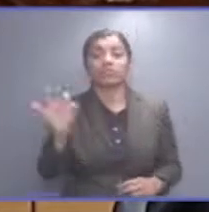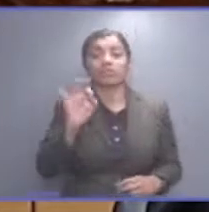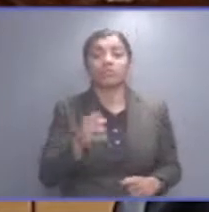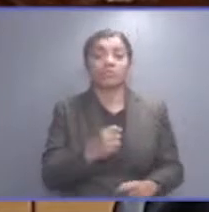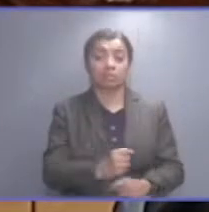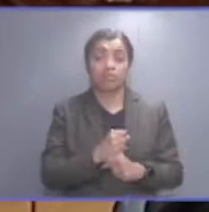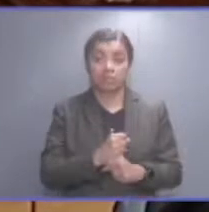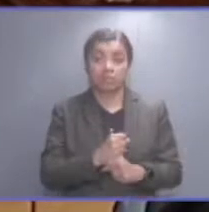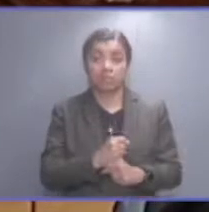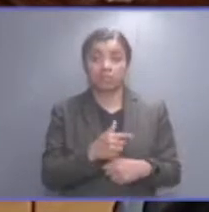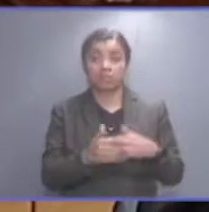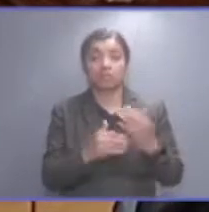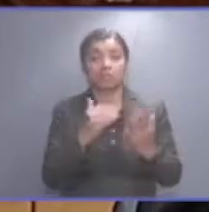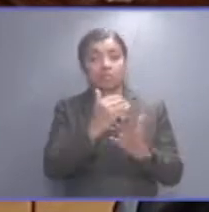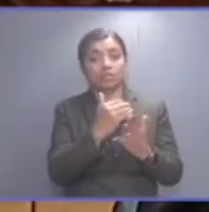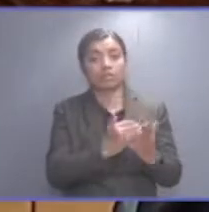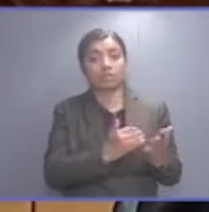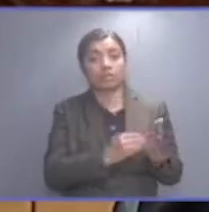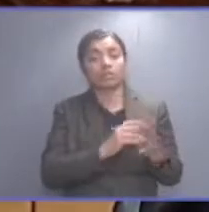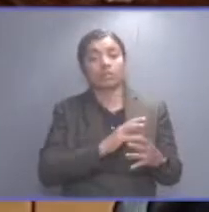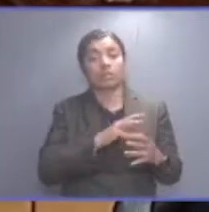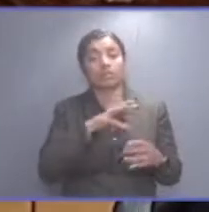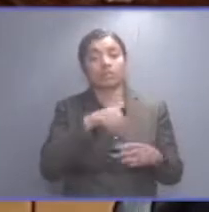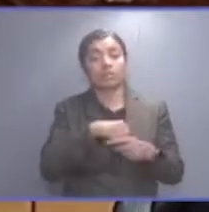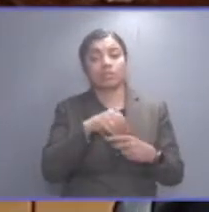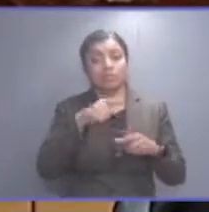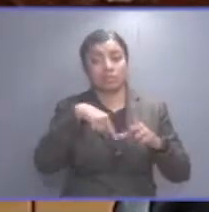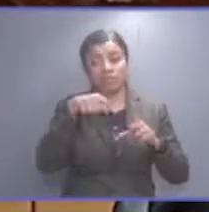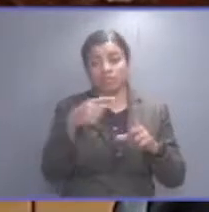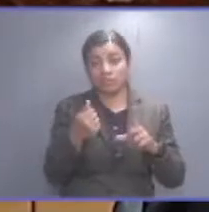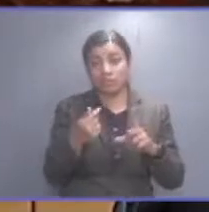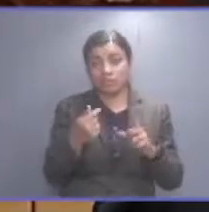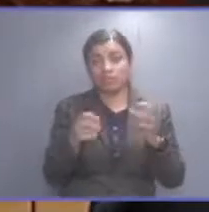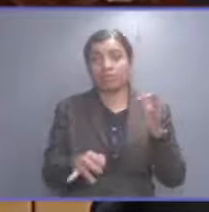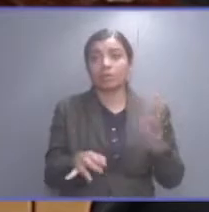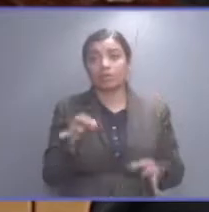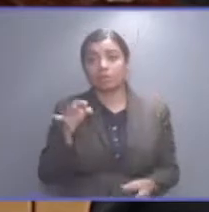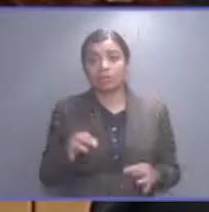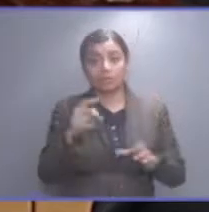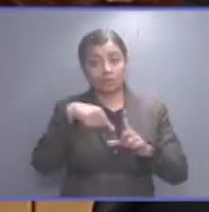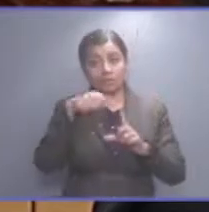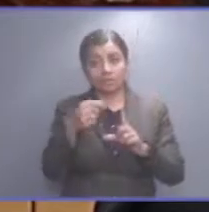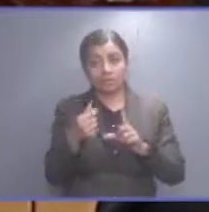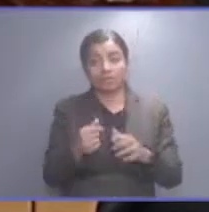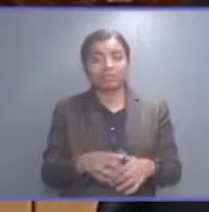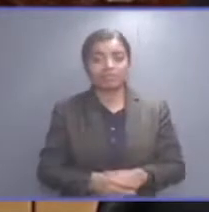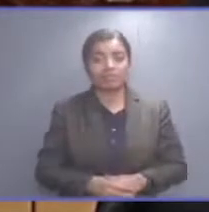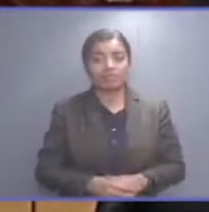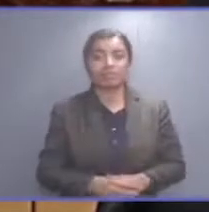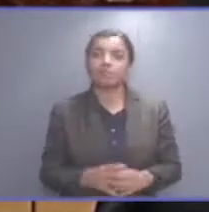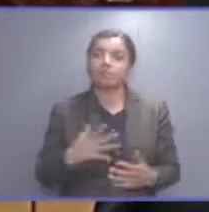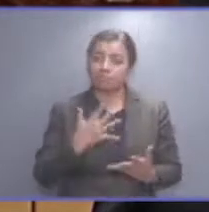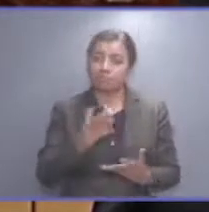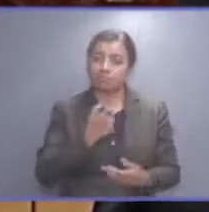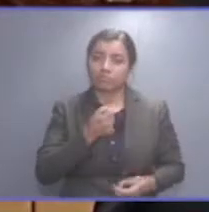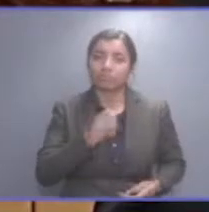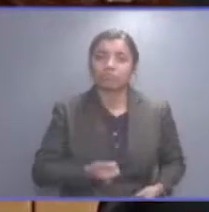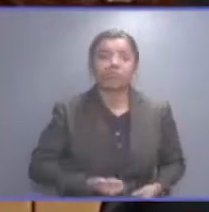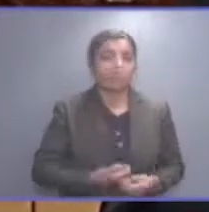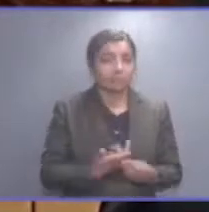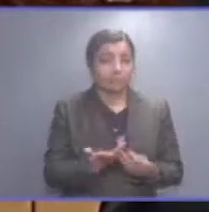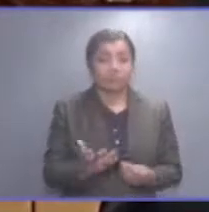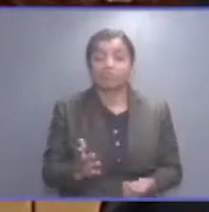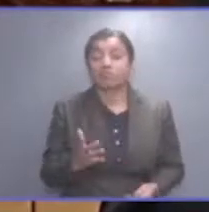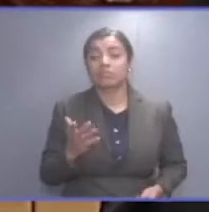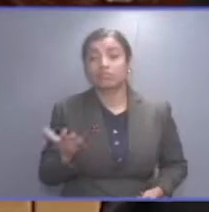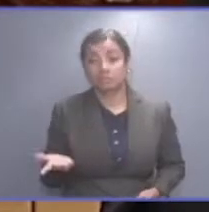garantizar esa agenda de inclusión financiera por medio de la justicia financiera. Quiero decir también, para